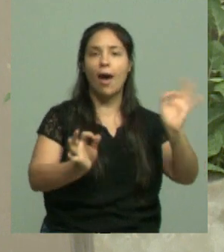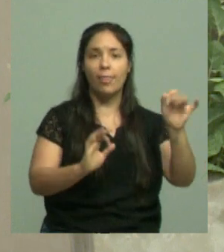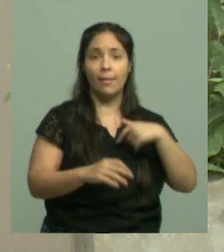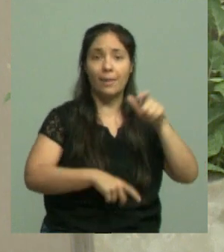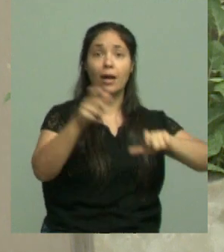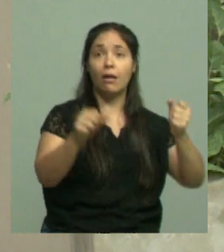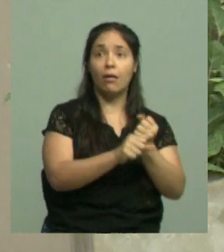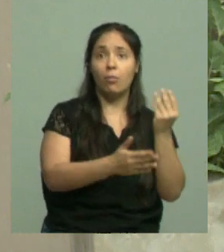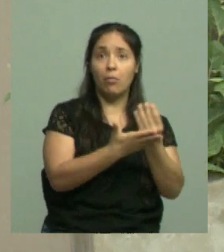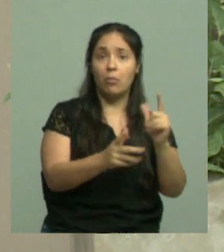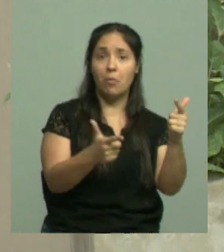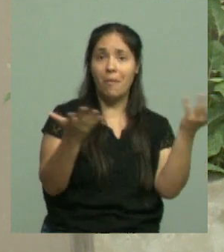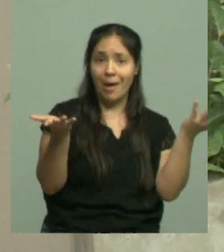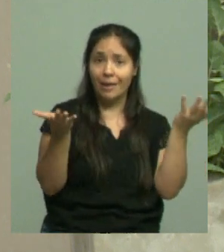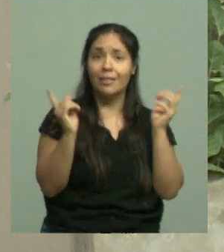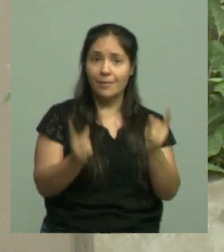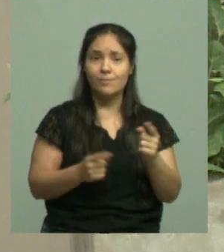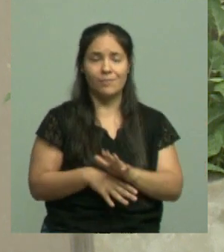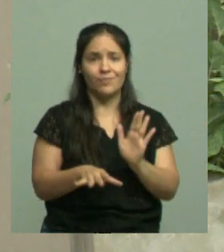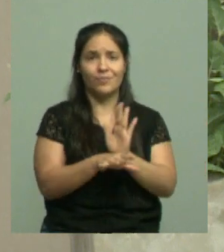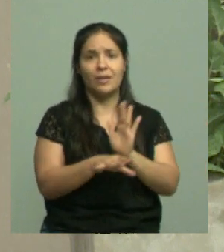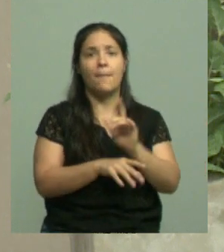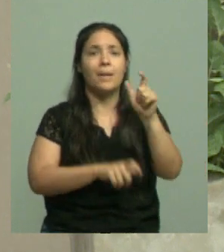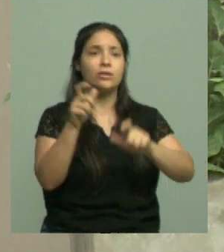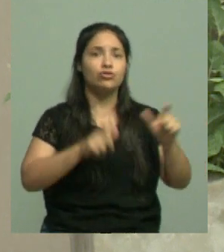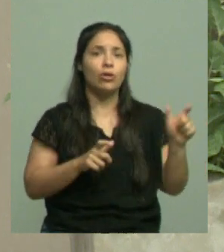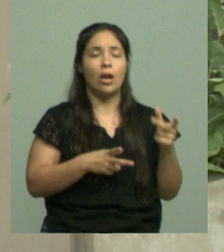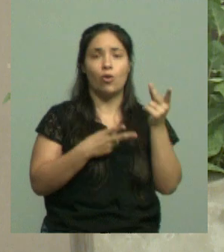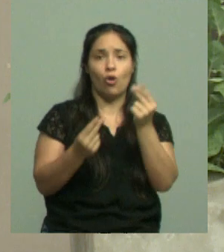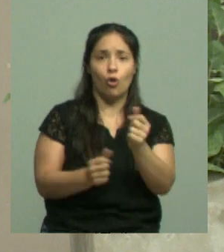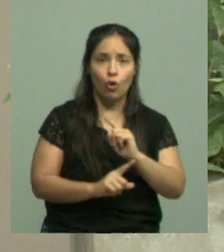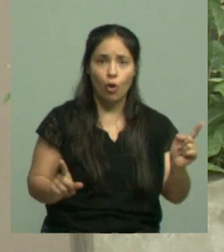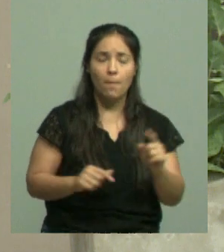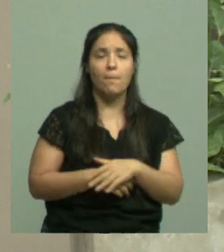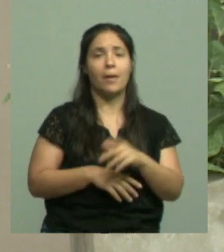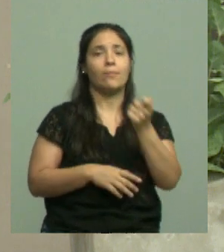de dimensiones importantes, que significa gente que no compra, gente que le cuesta